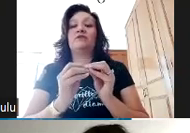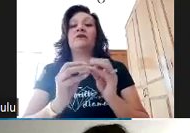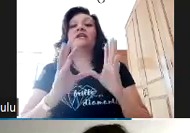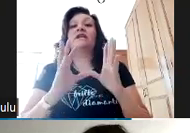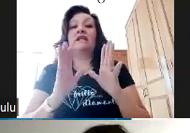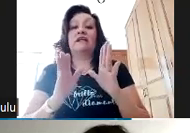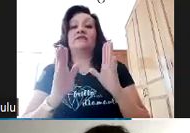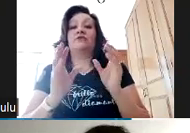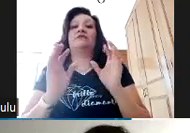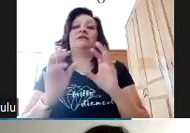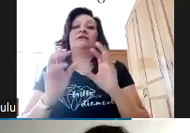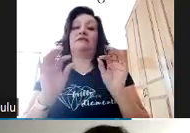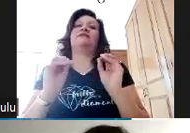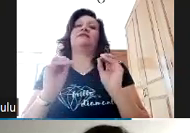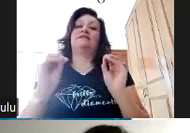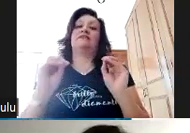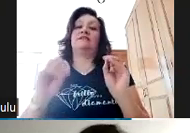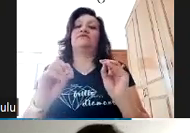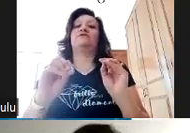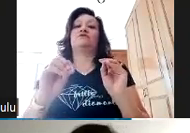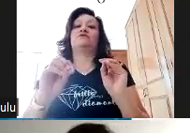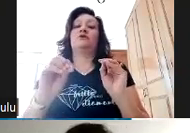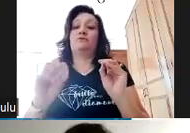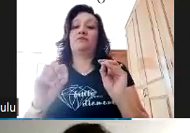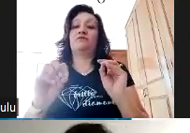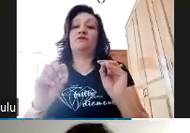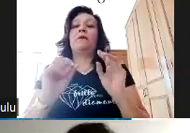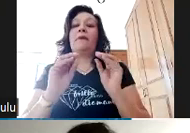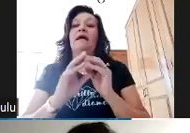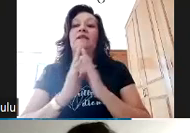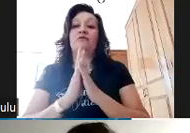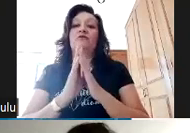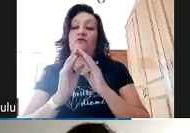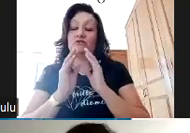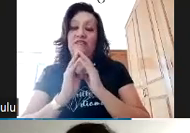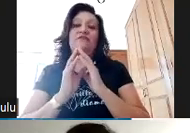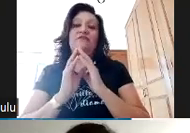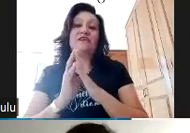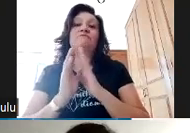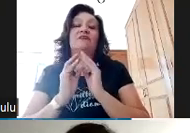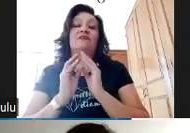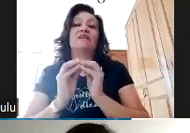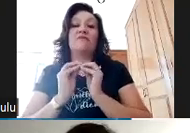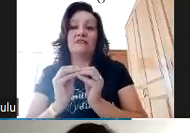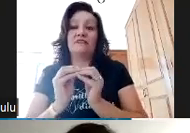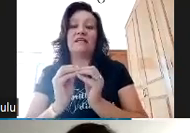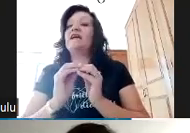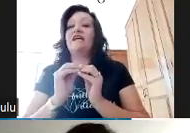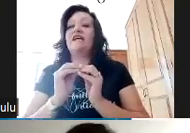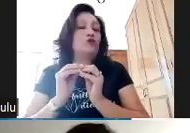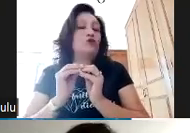les doy las características de estos prospectos para que tú los identifiques perfectamente